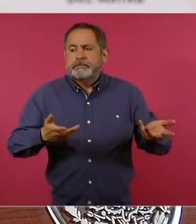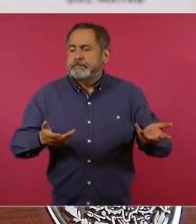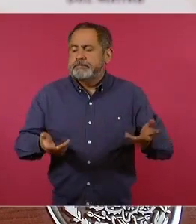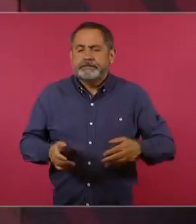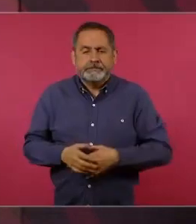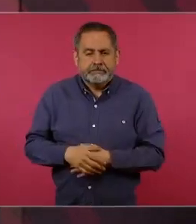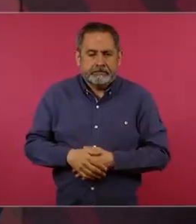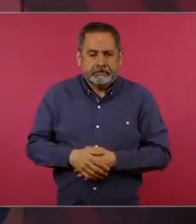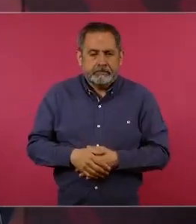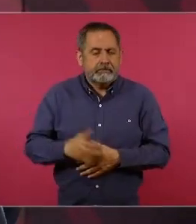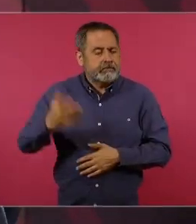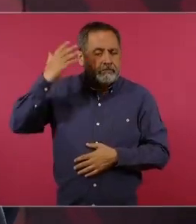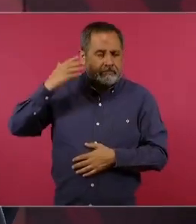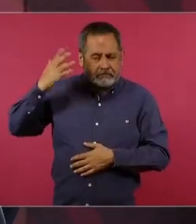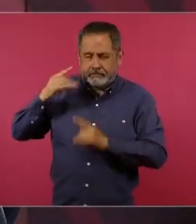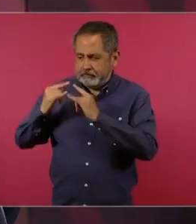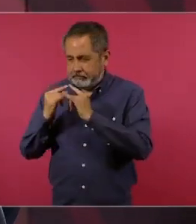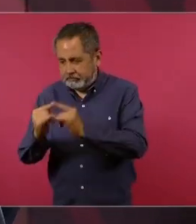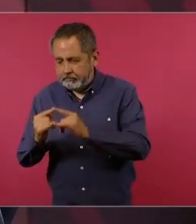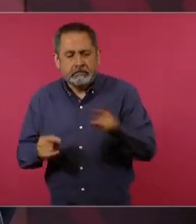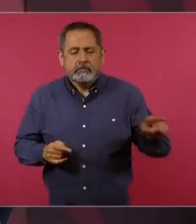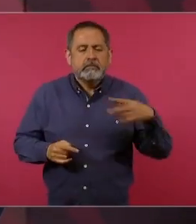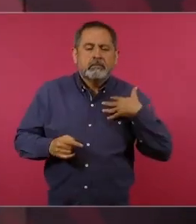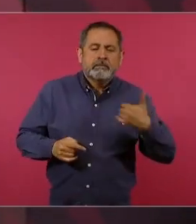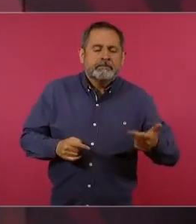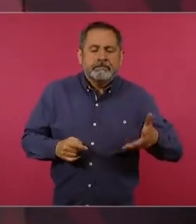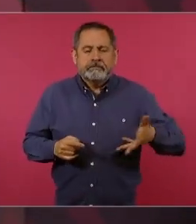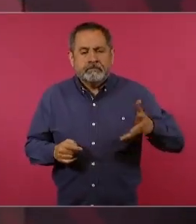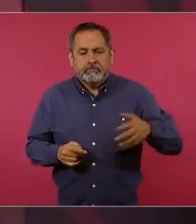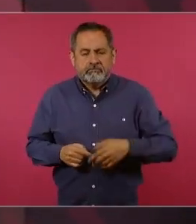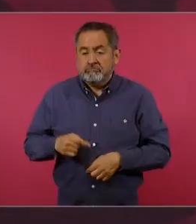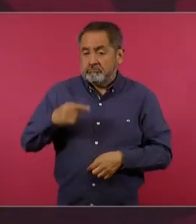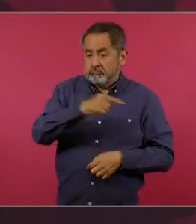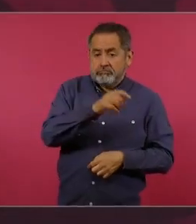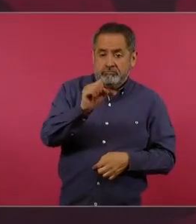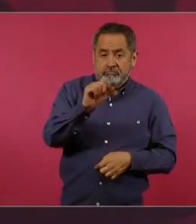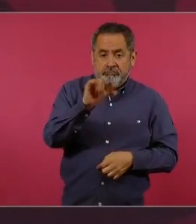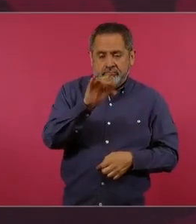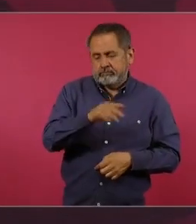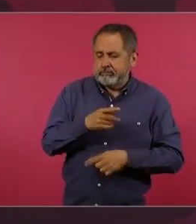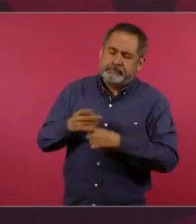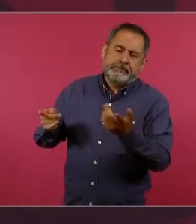Entonces eso no lo entendió él. Y